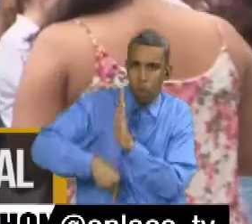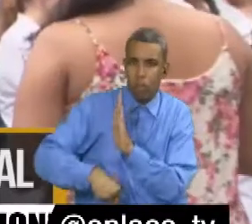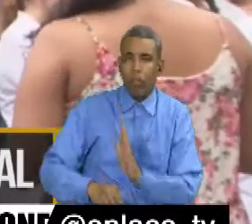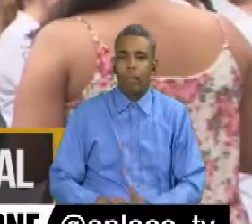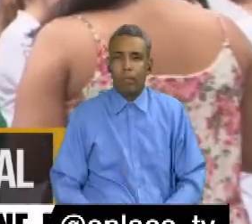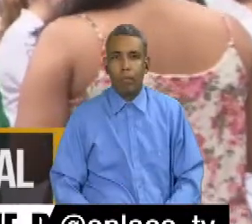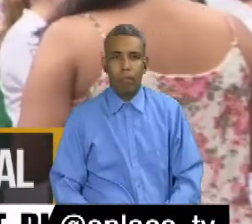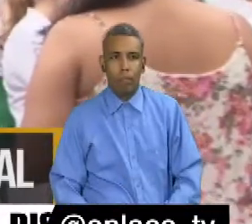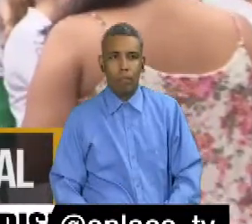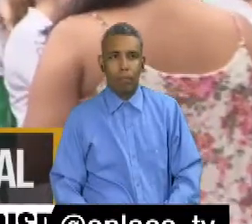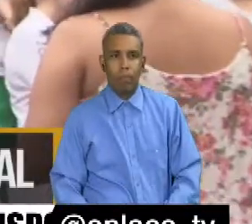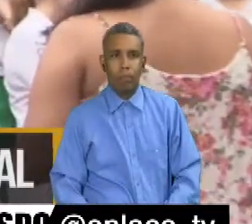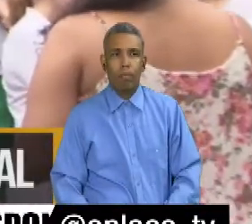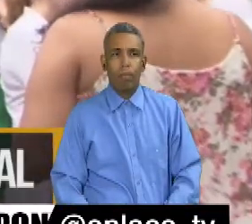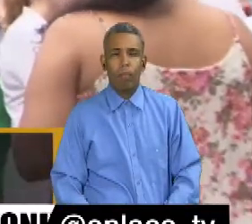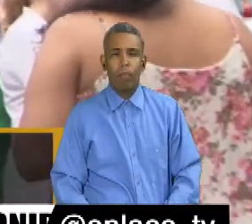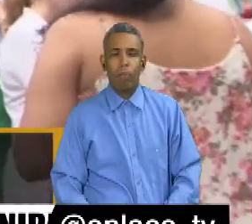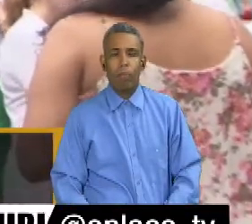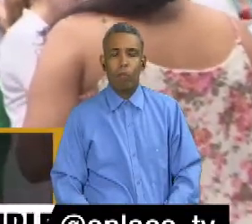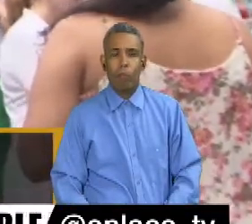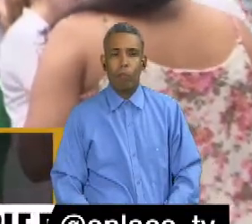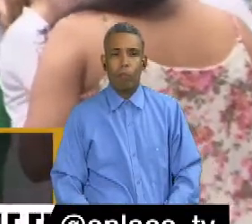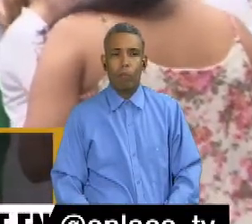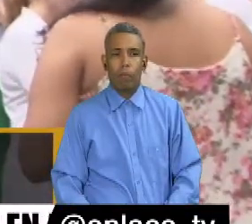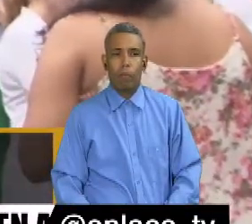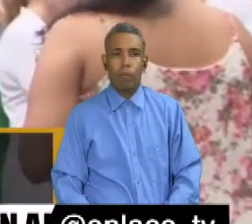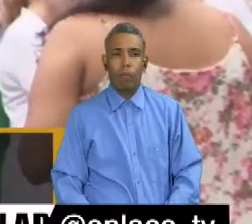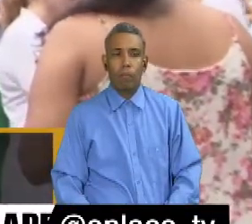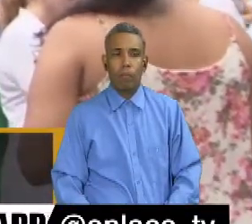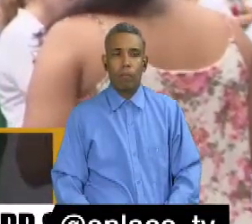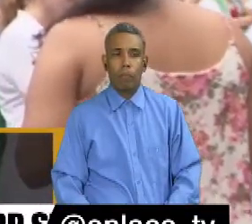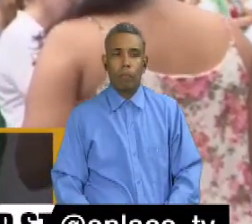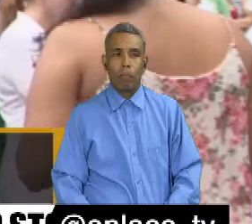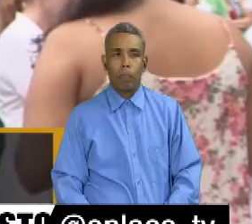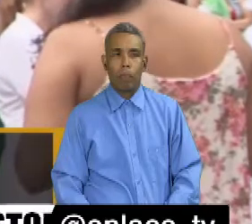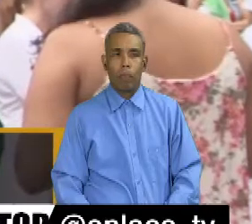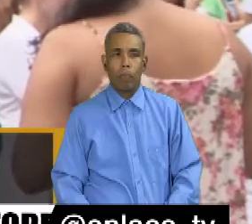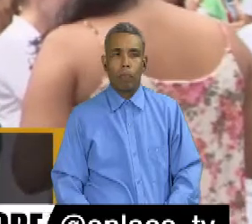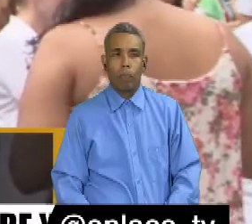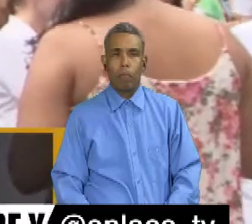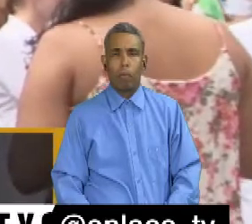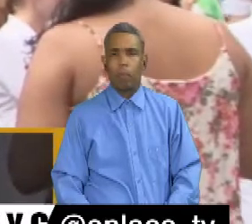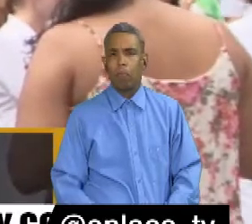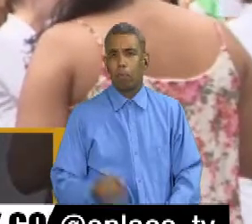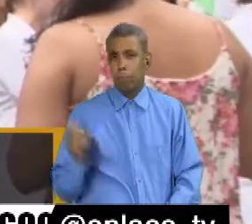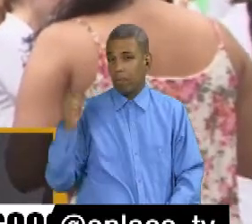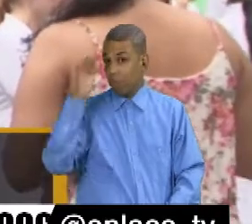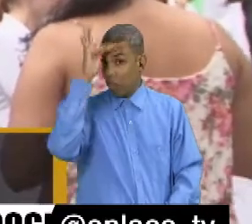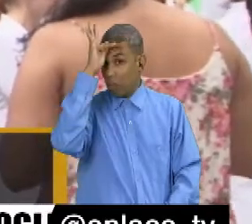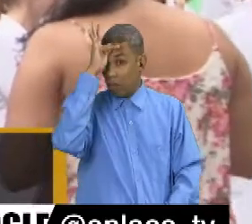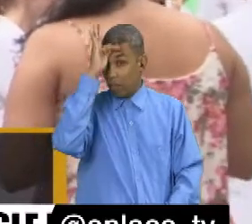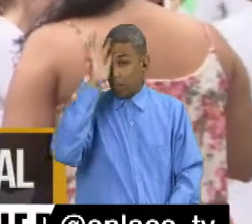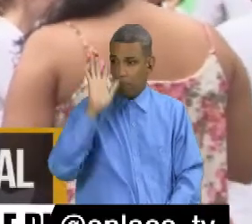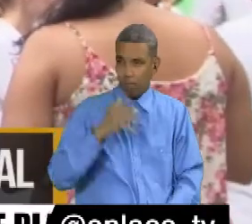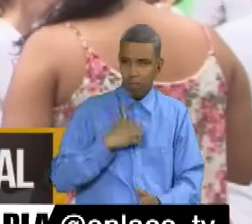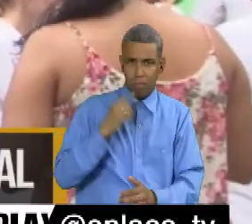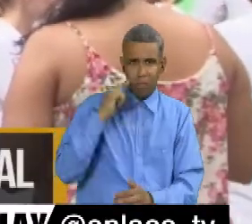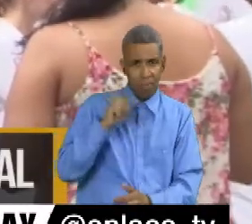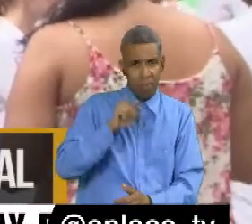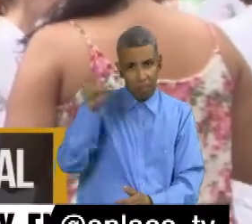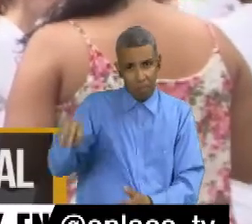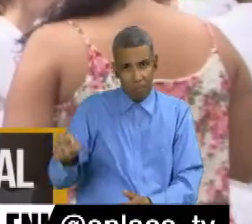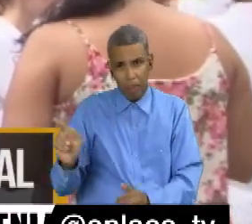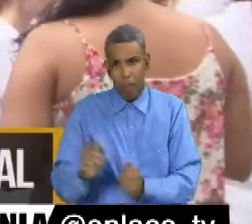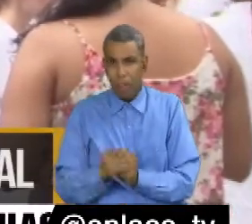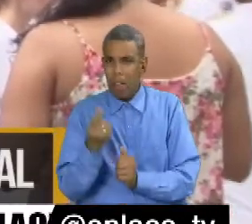estamos haciendo el acompañamiento institucional a la S Hospital Héctor Abad Gómez, haciendo una jornada de reflexión sobre la crisis